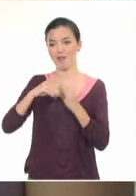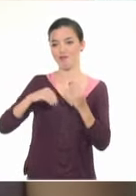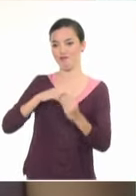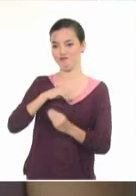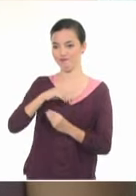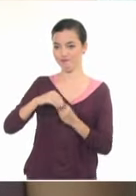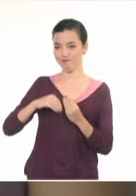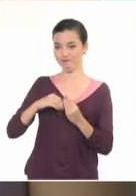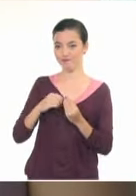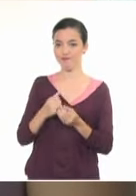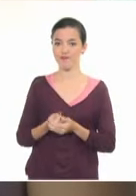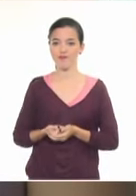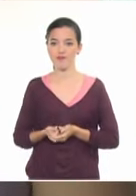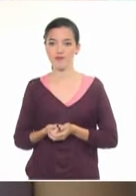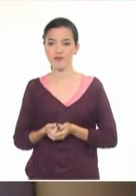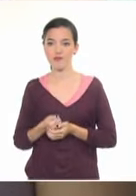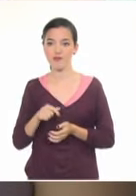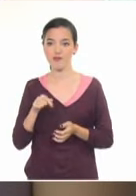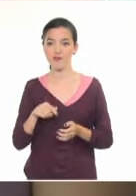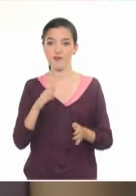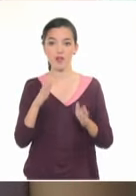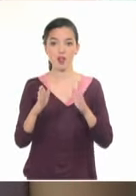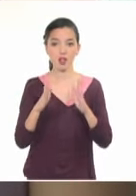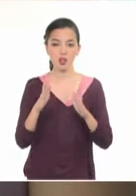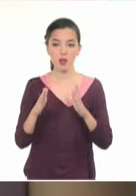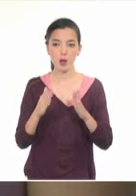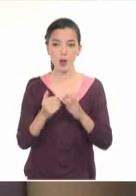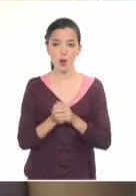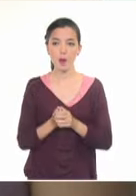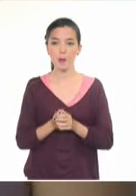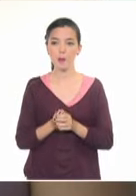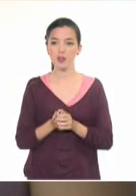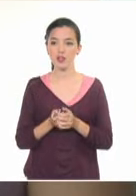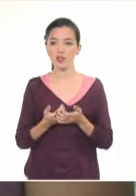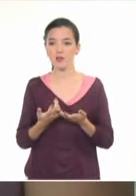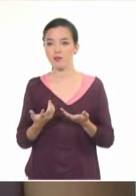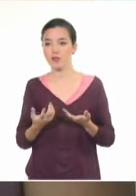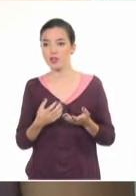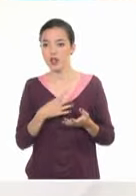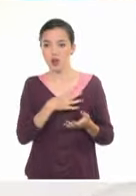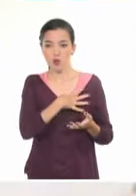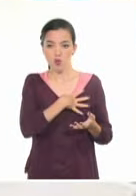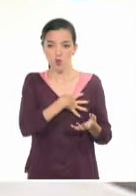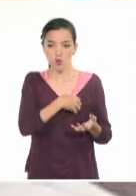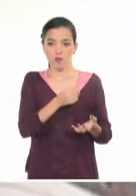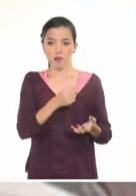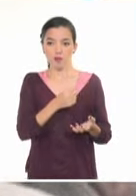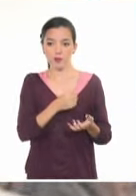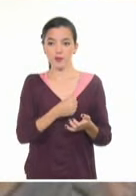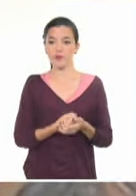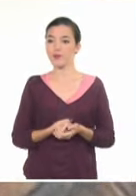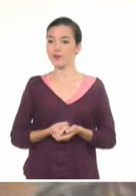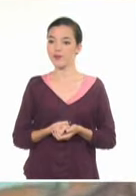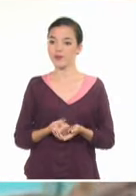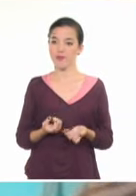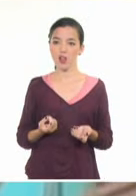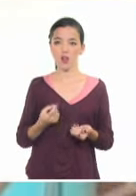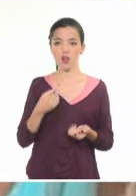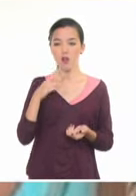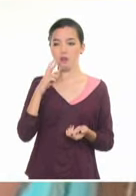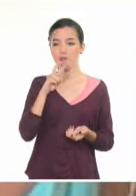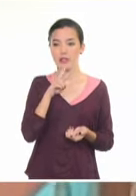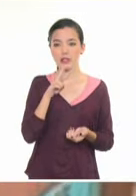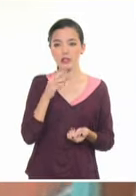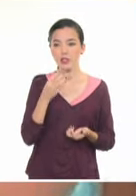me dijeron, no, hay que extraerte el seno, yo sentía que era lo último que yo iba a